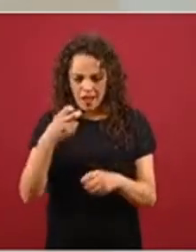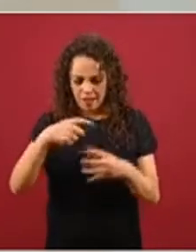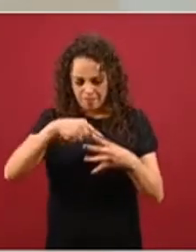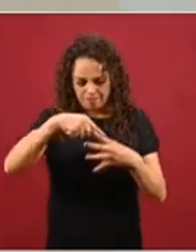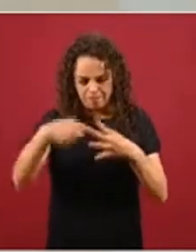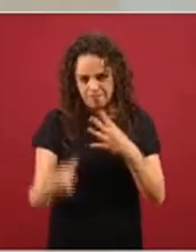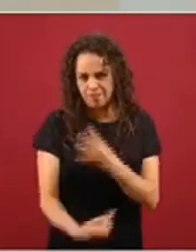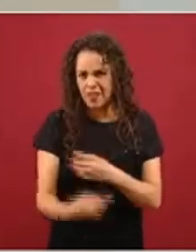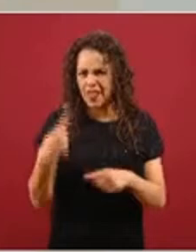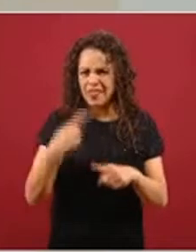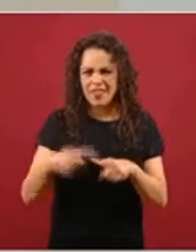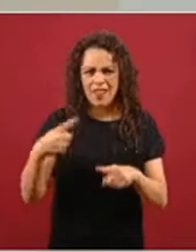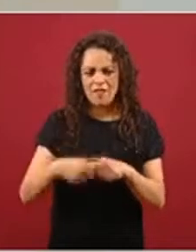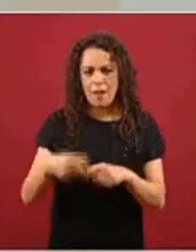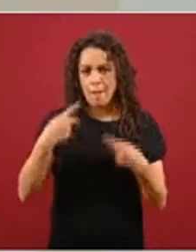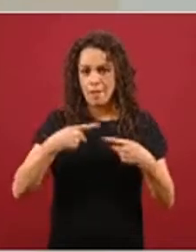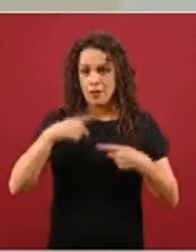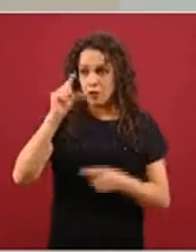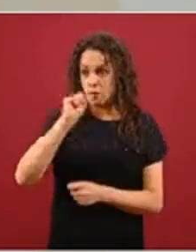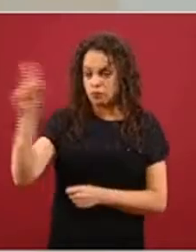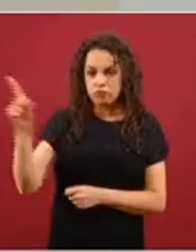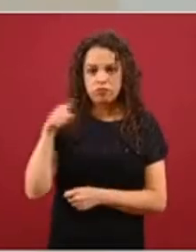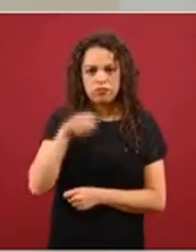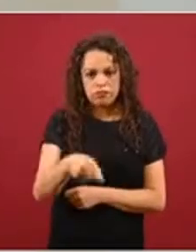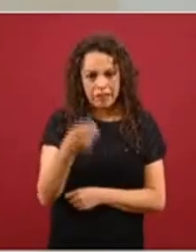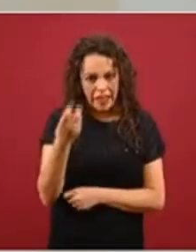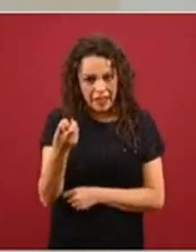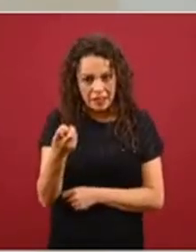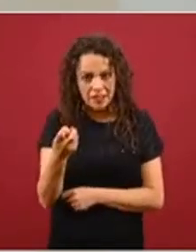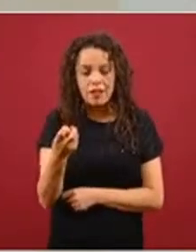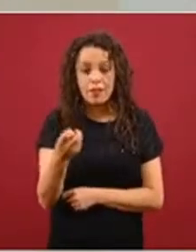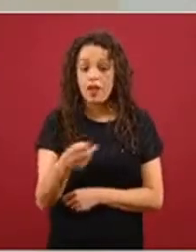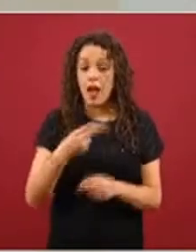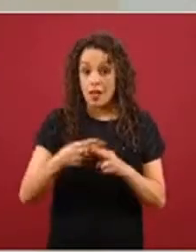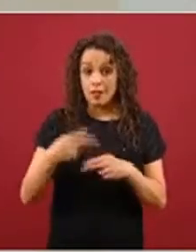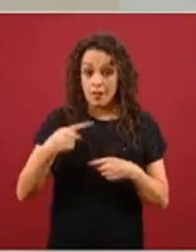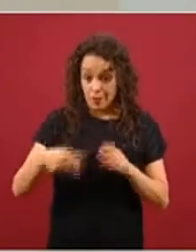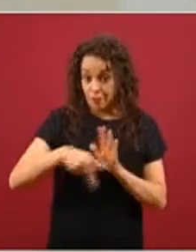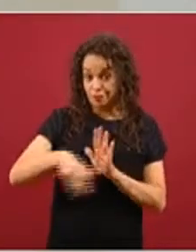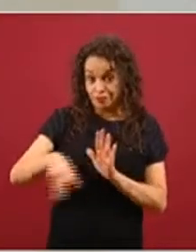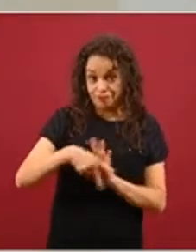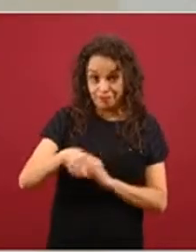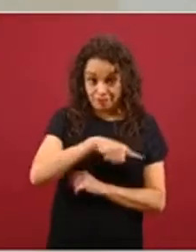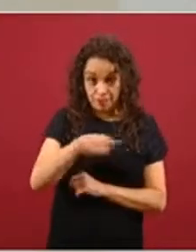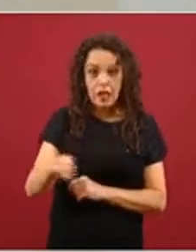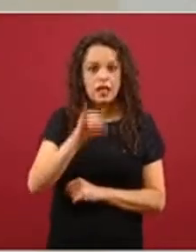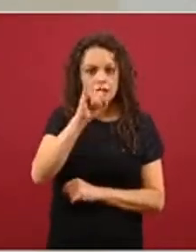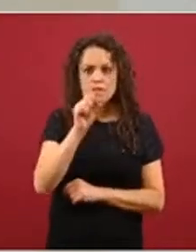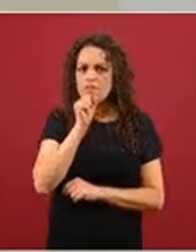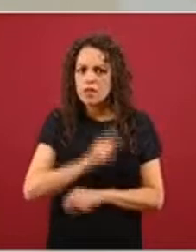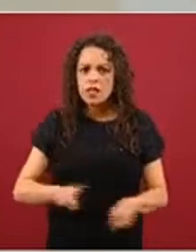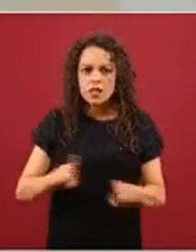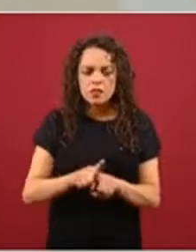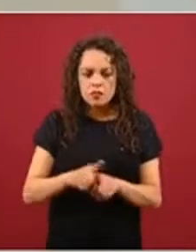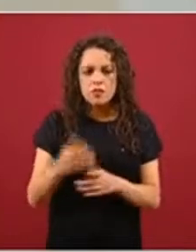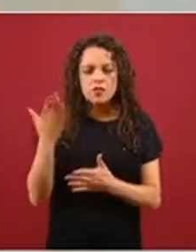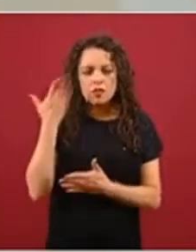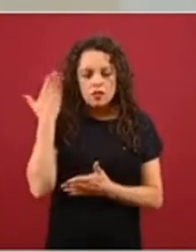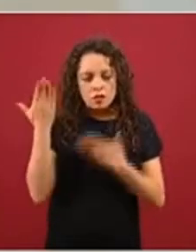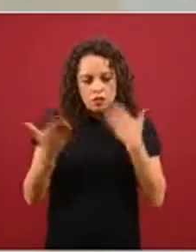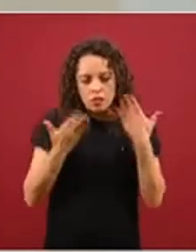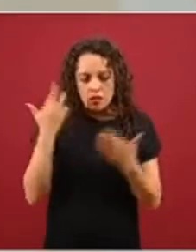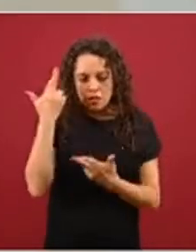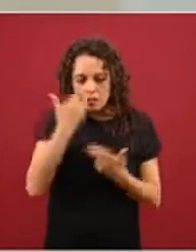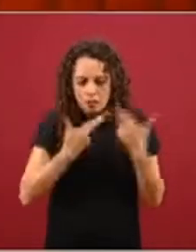muchos profesionales han estudiado este fenómeno, periodistas por supuesto también, y es un fenómeno en el que